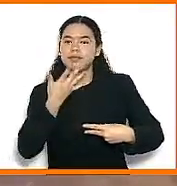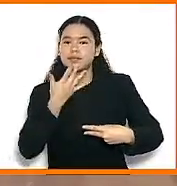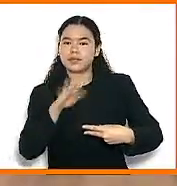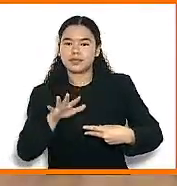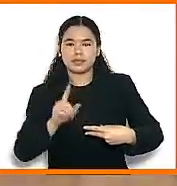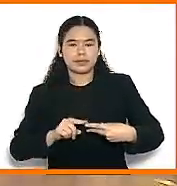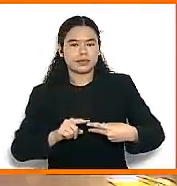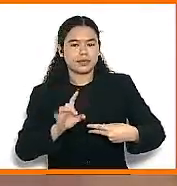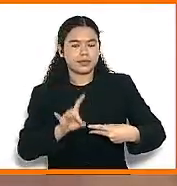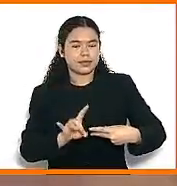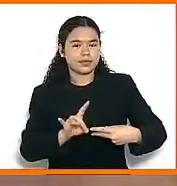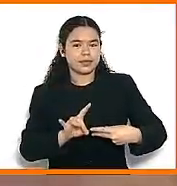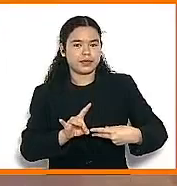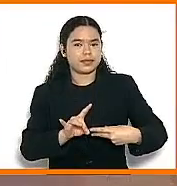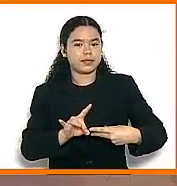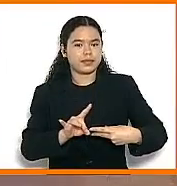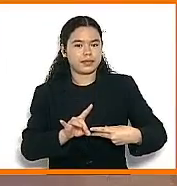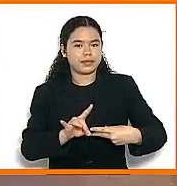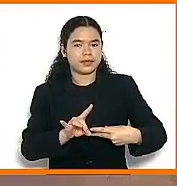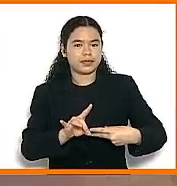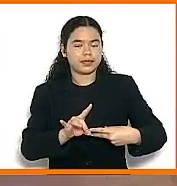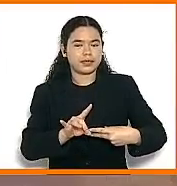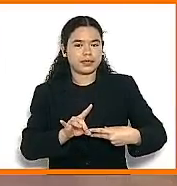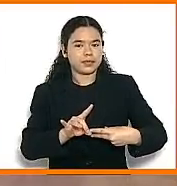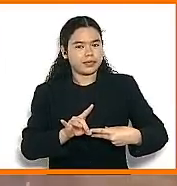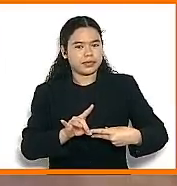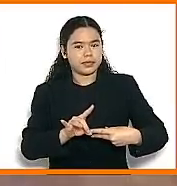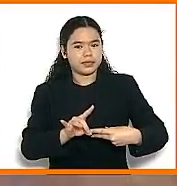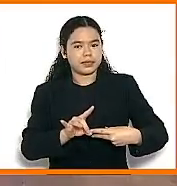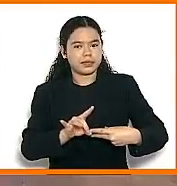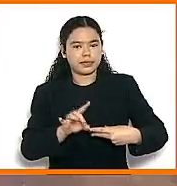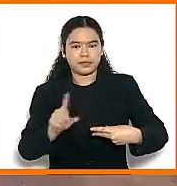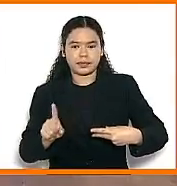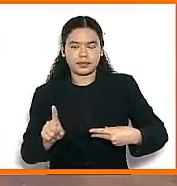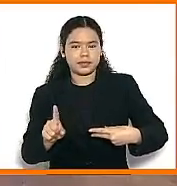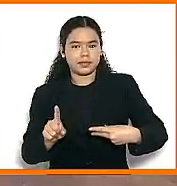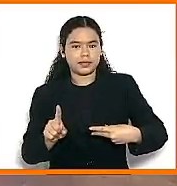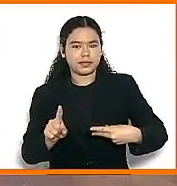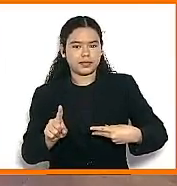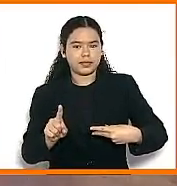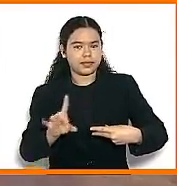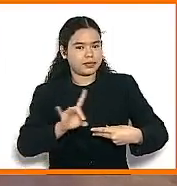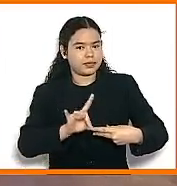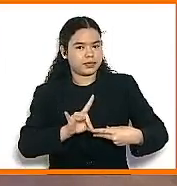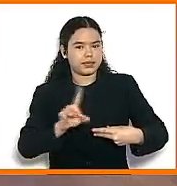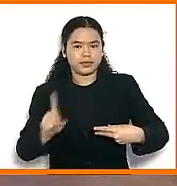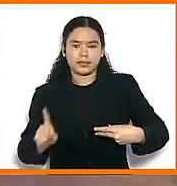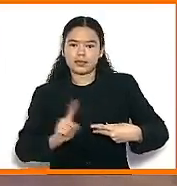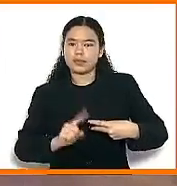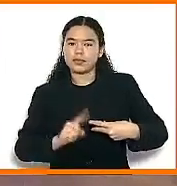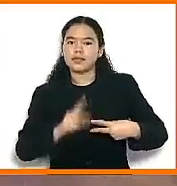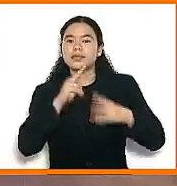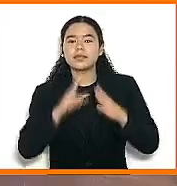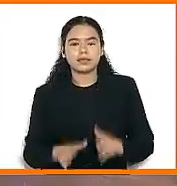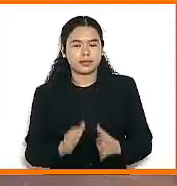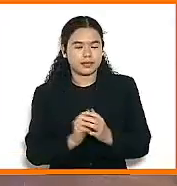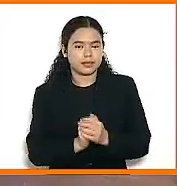suerte 8. Segundo dígito. Y este es el 1. Número favorecido 81 con su